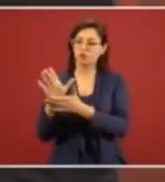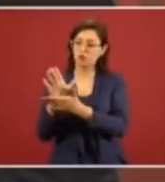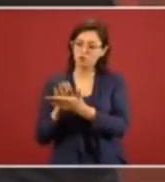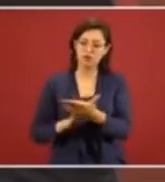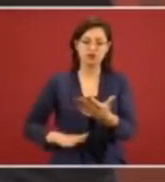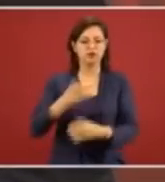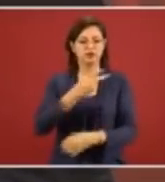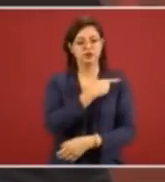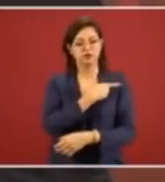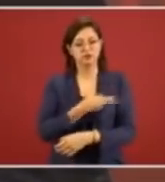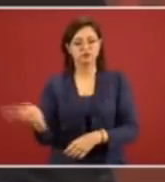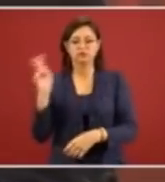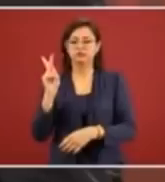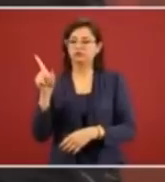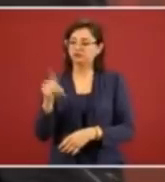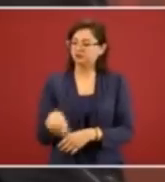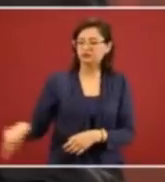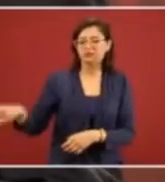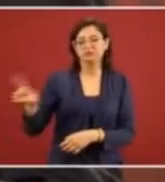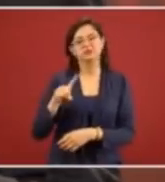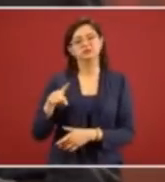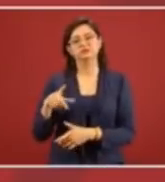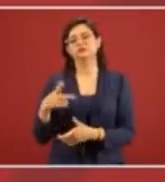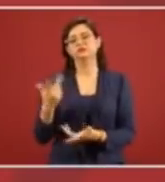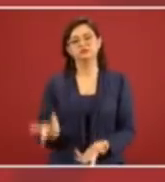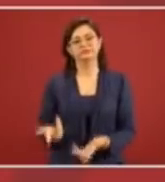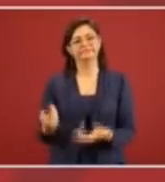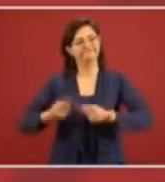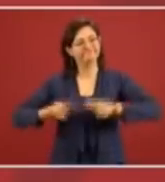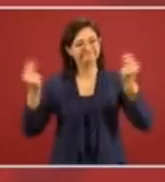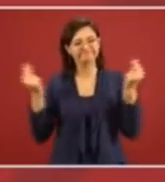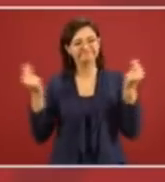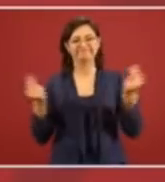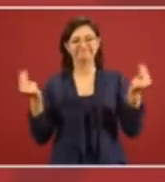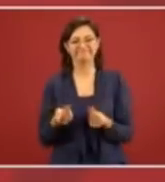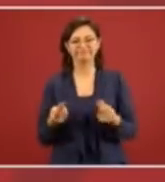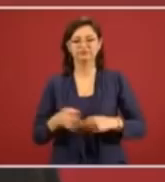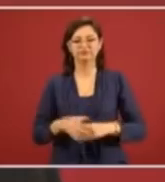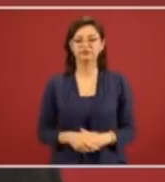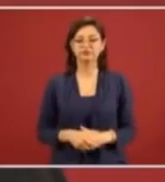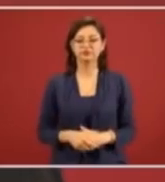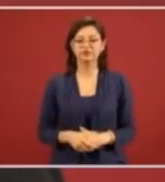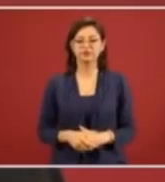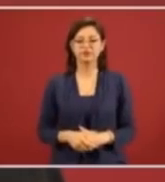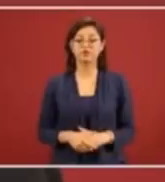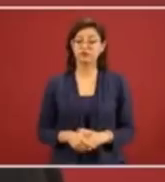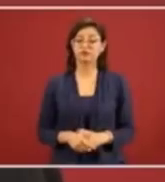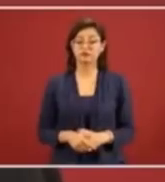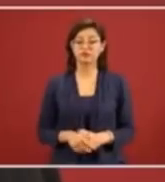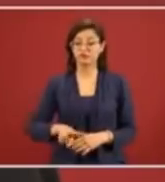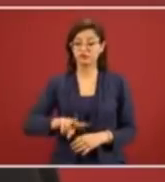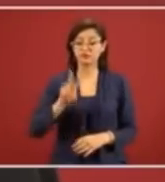humildes, a los pobres, a los que más lo necesitan, lo requieren.